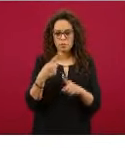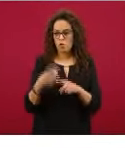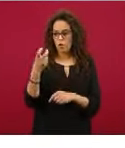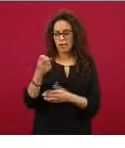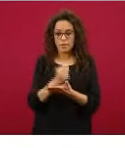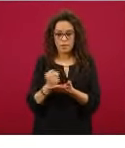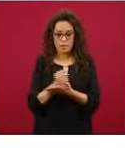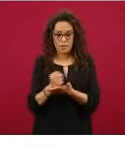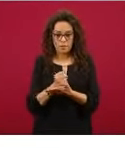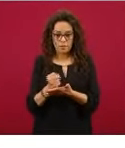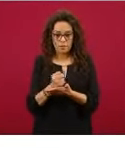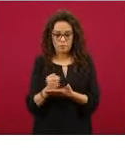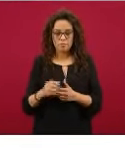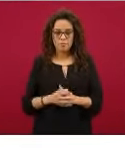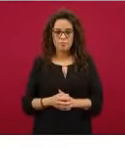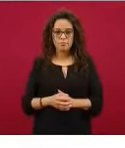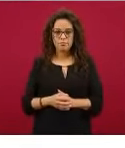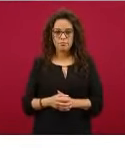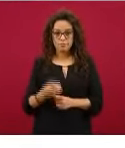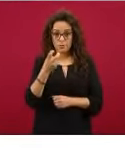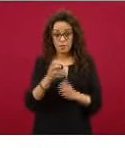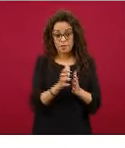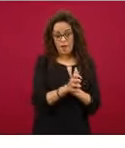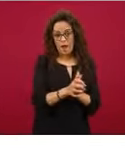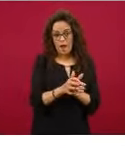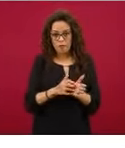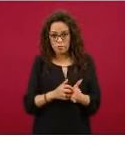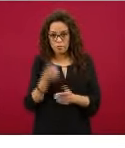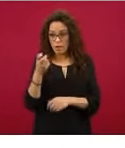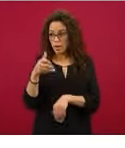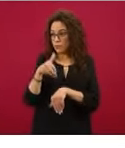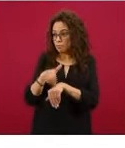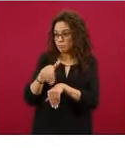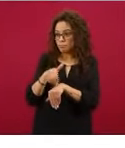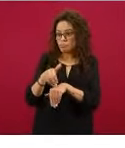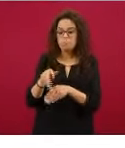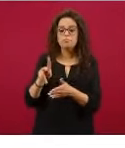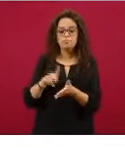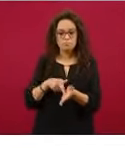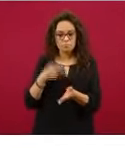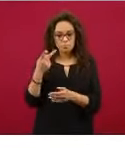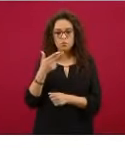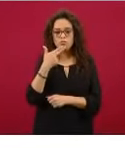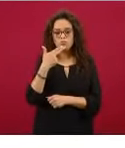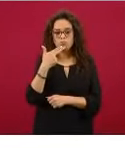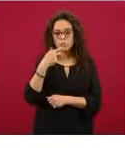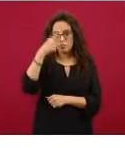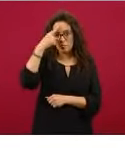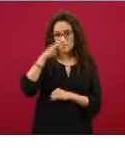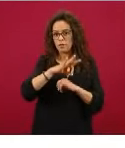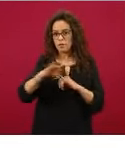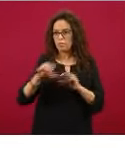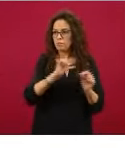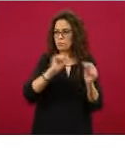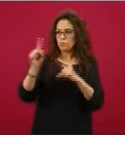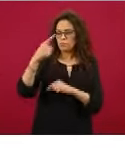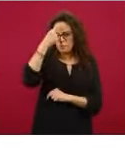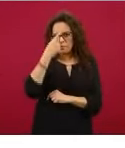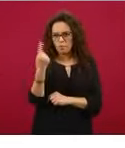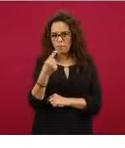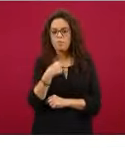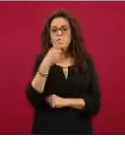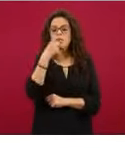264,854 créditos, y esta cifra la voy a hacer otra vez de referencia al final de la presentación para decirles